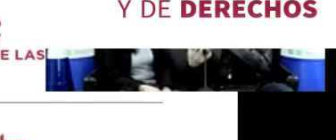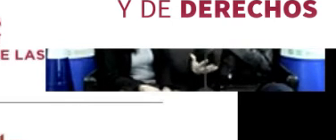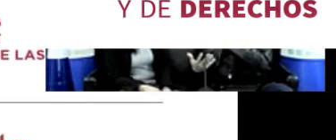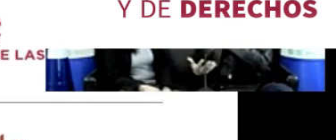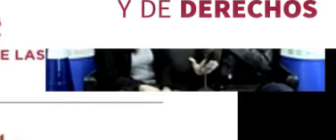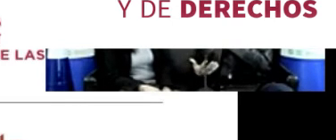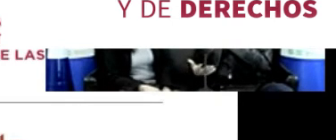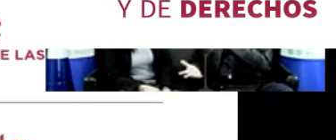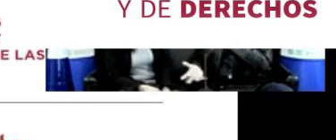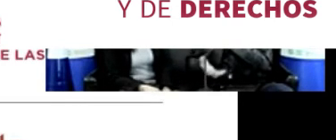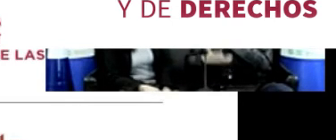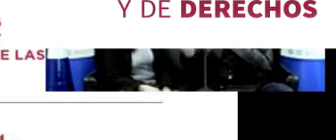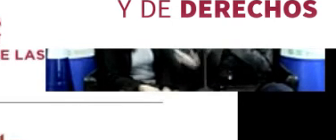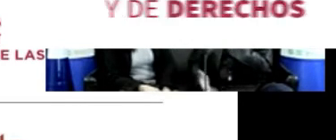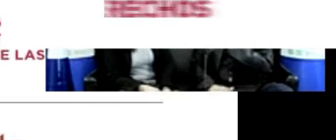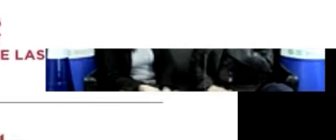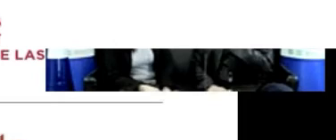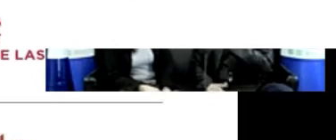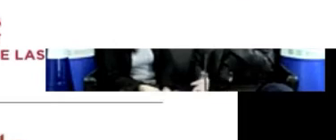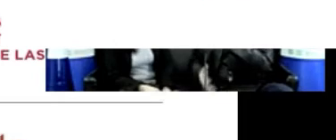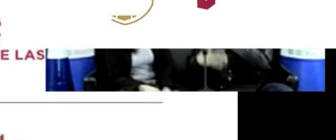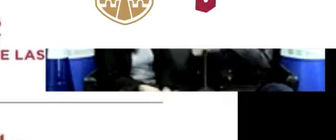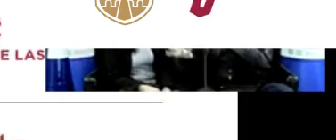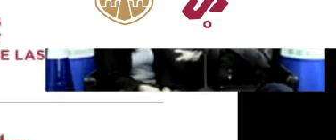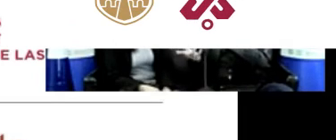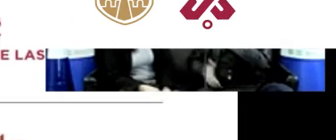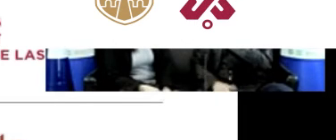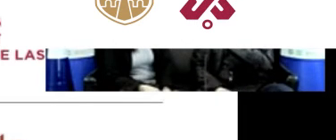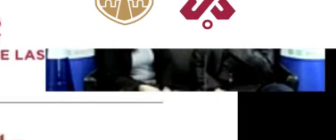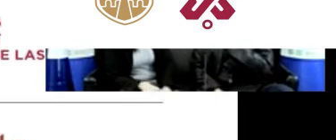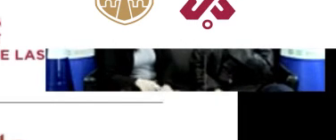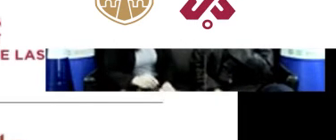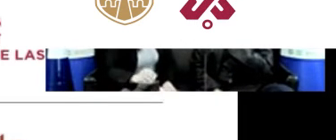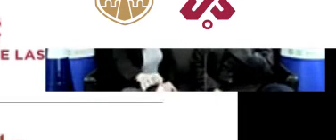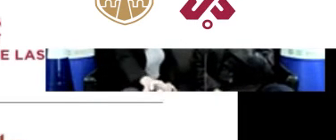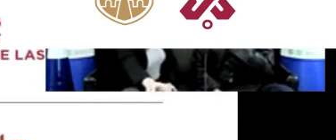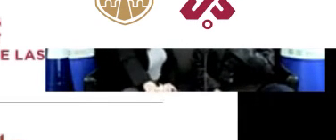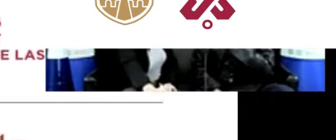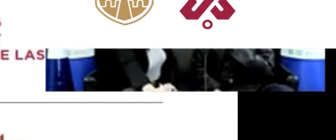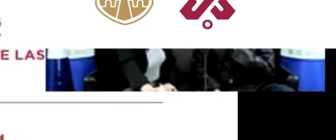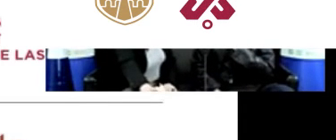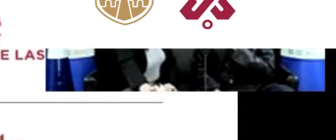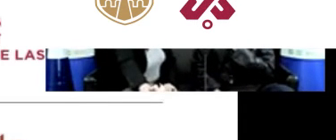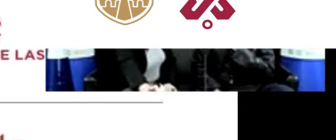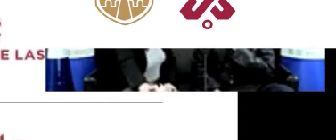la discrepancia de que no todo es alegría con tu relación con la sustancia.